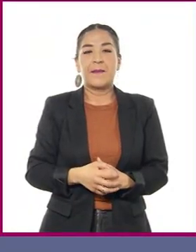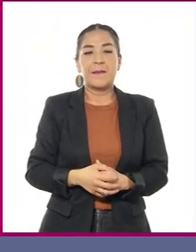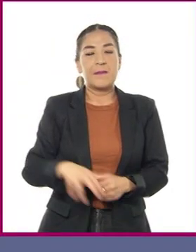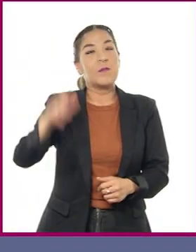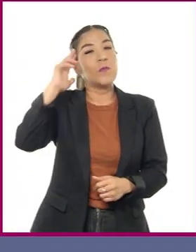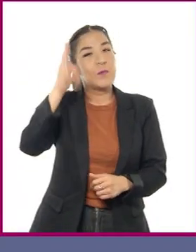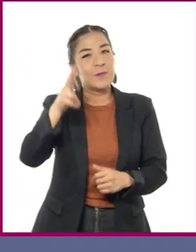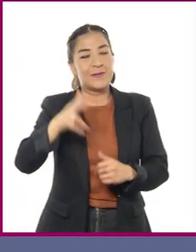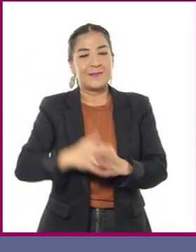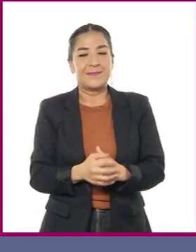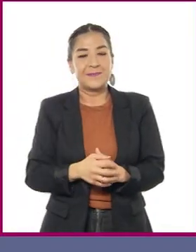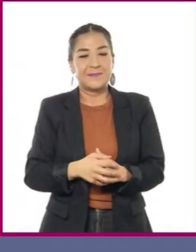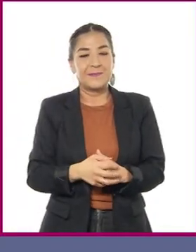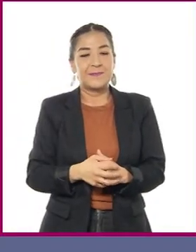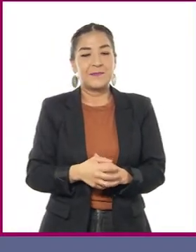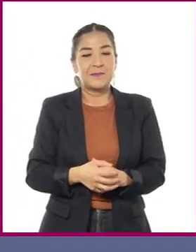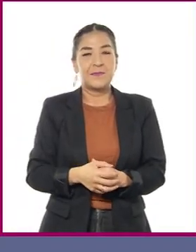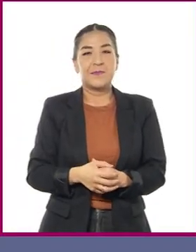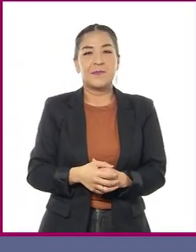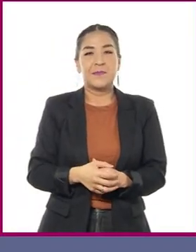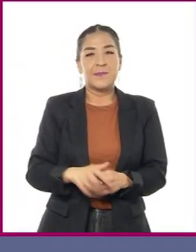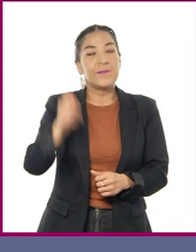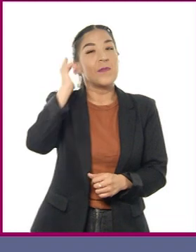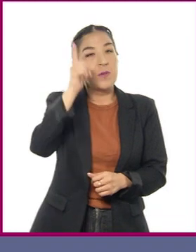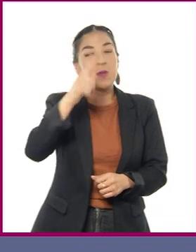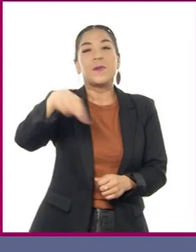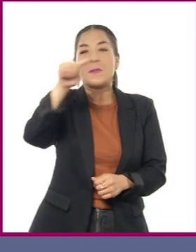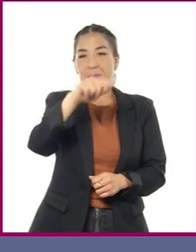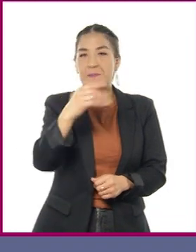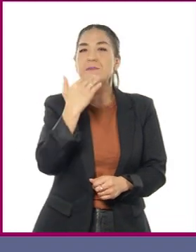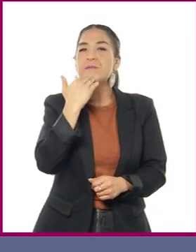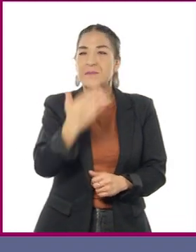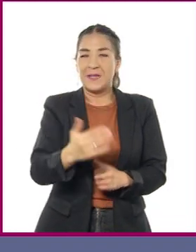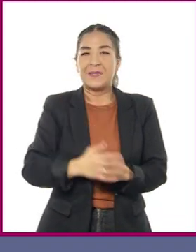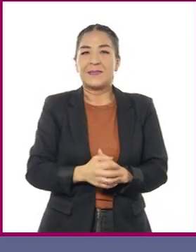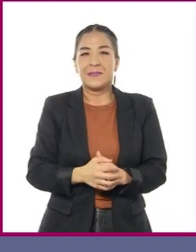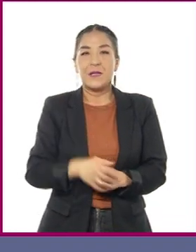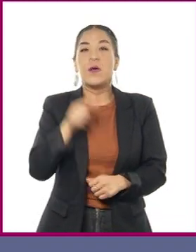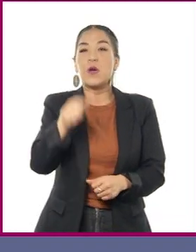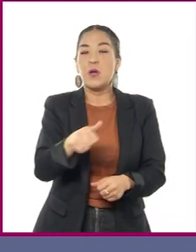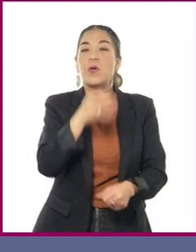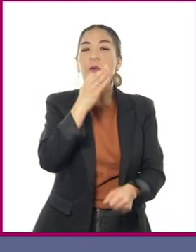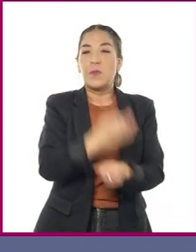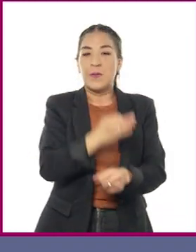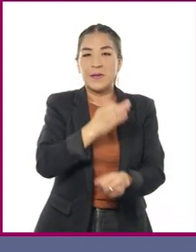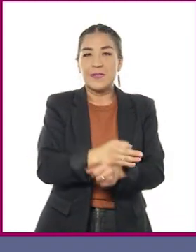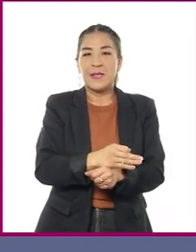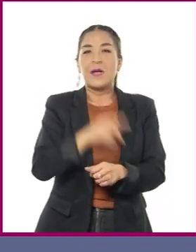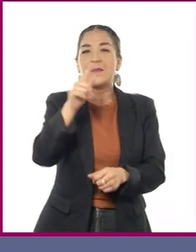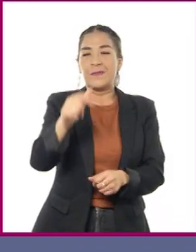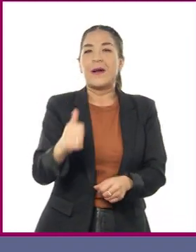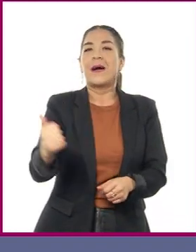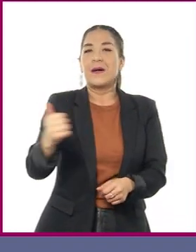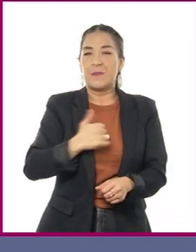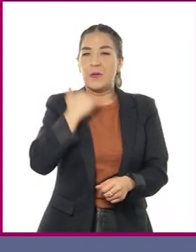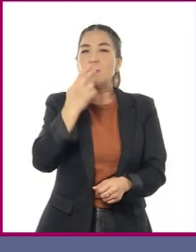Hola, ¿qué tal? Espero que estés bien y que esta cápsula te sea de